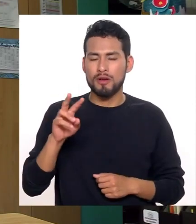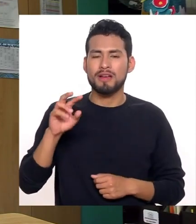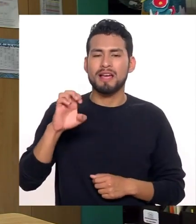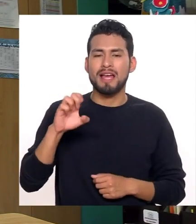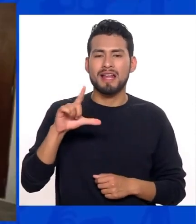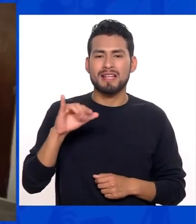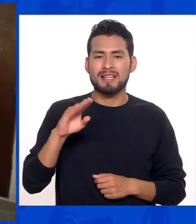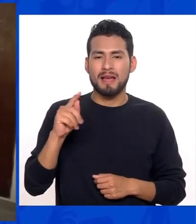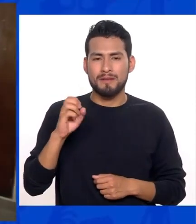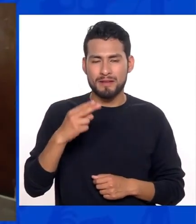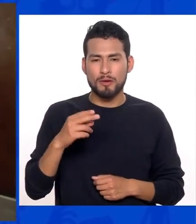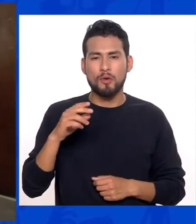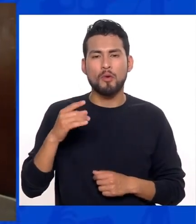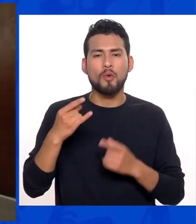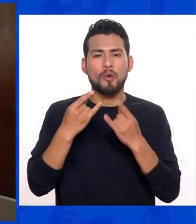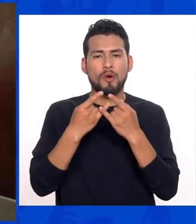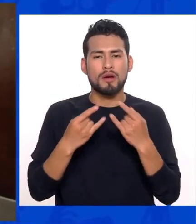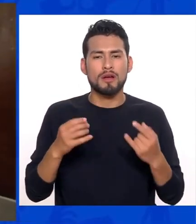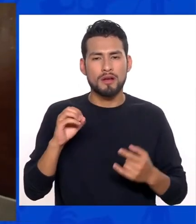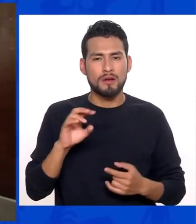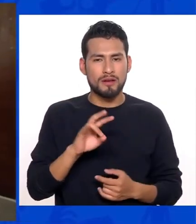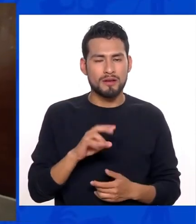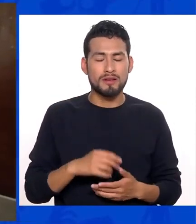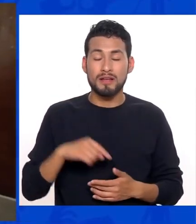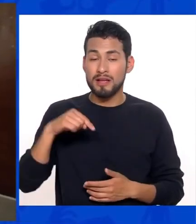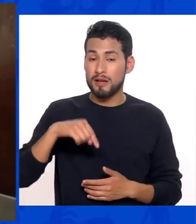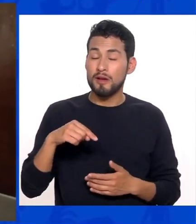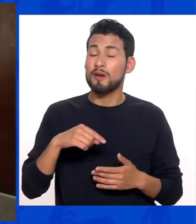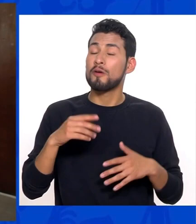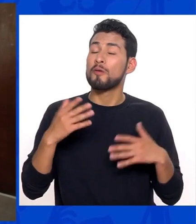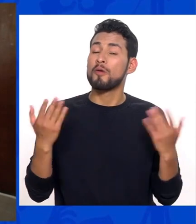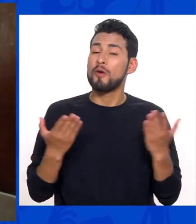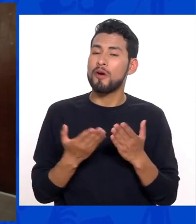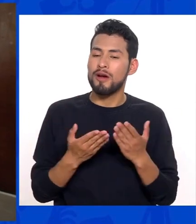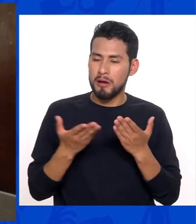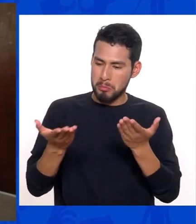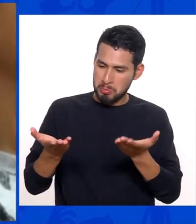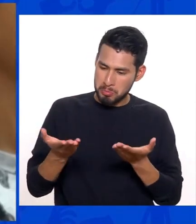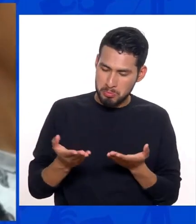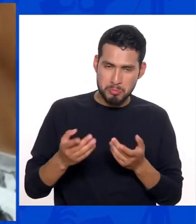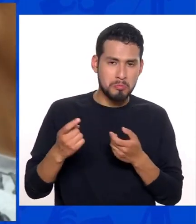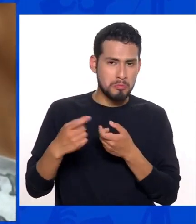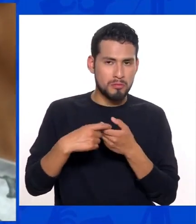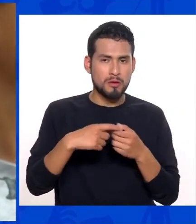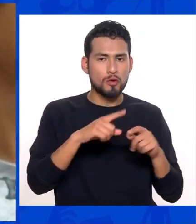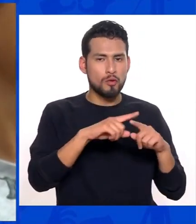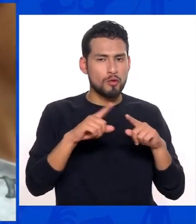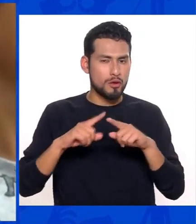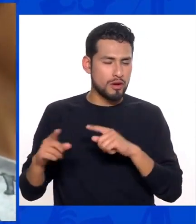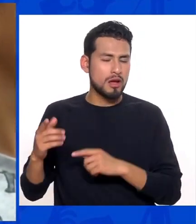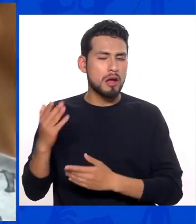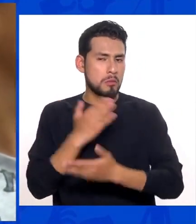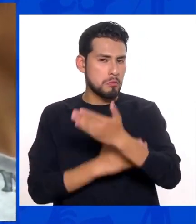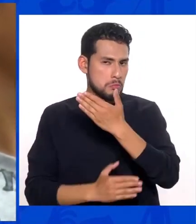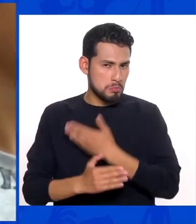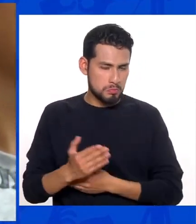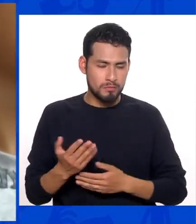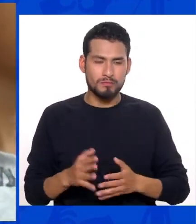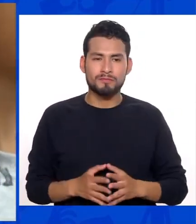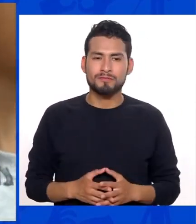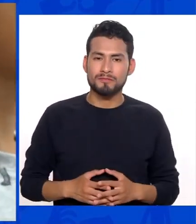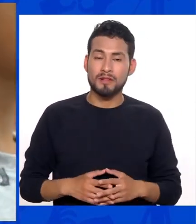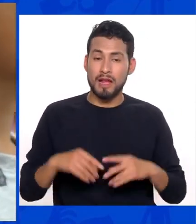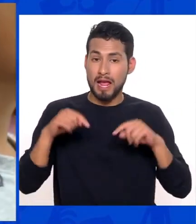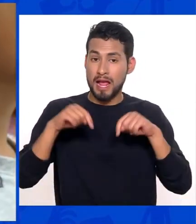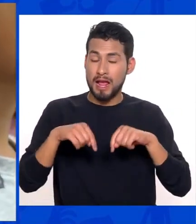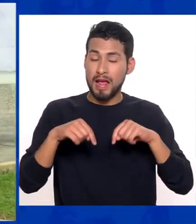UGEL 07. Este colegio siempre se ha caracterizado por recibir a niños con diferentes discapacidades, ¿no? En